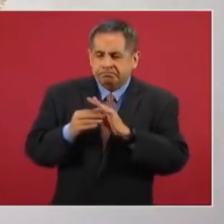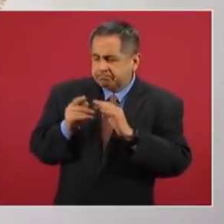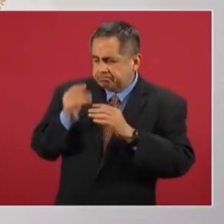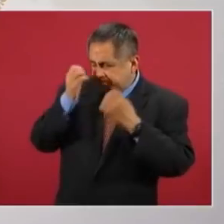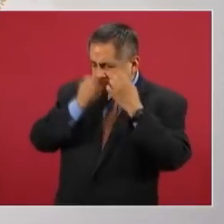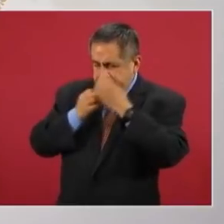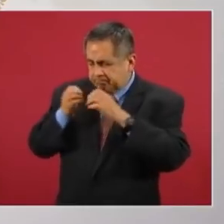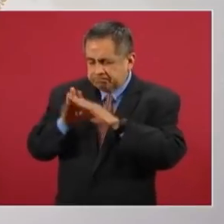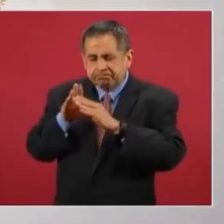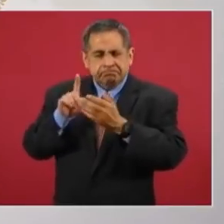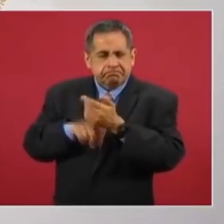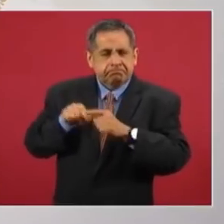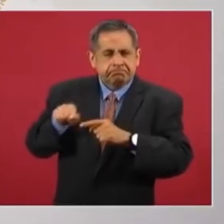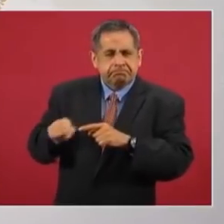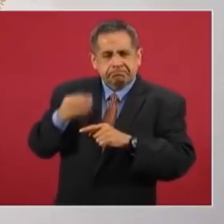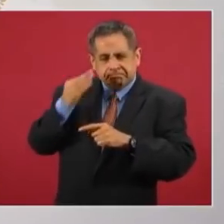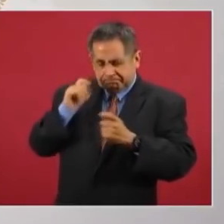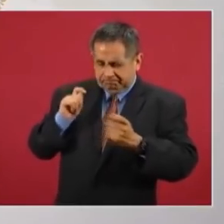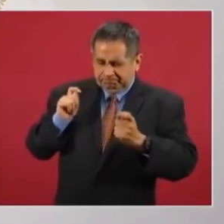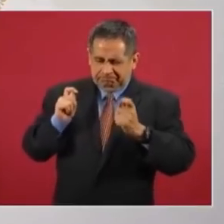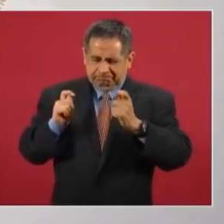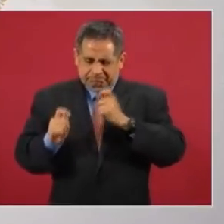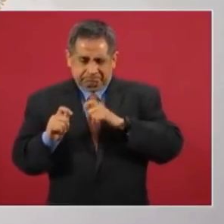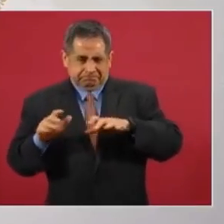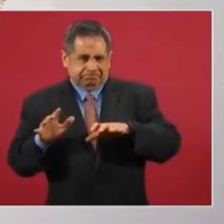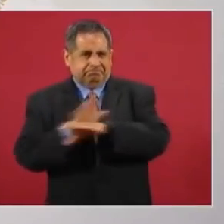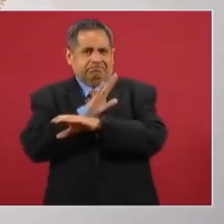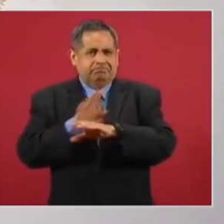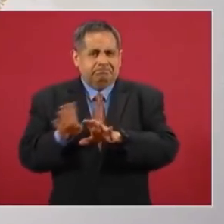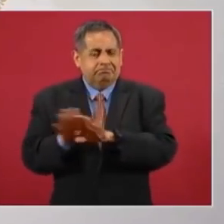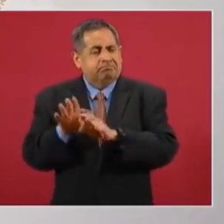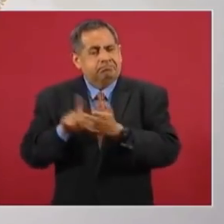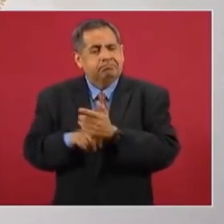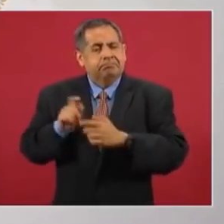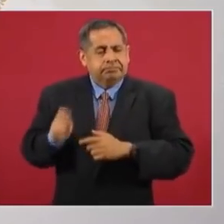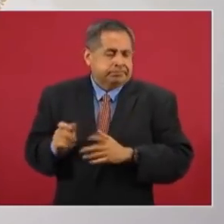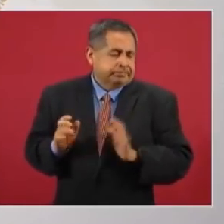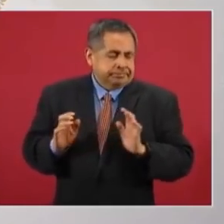analizar, reflexionar sobre esta transformación, cómo la lograron.